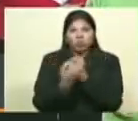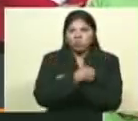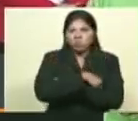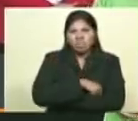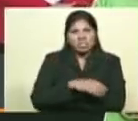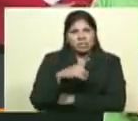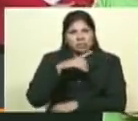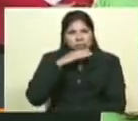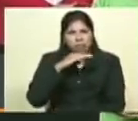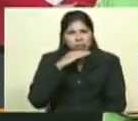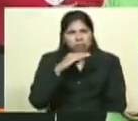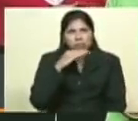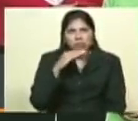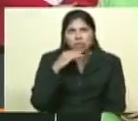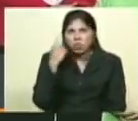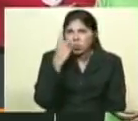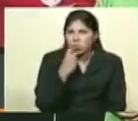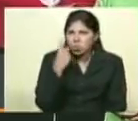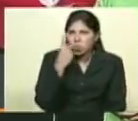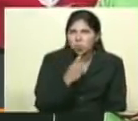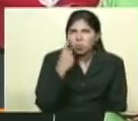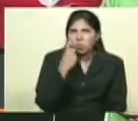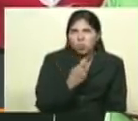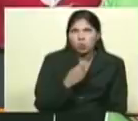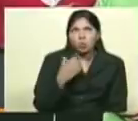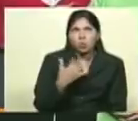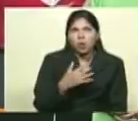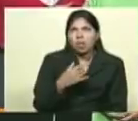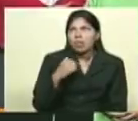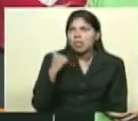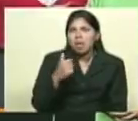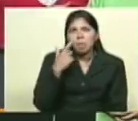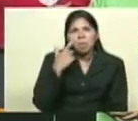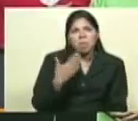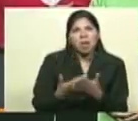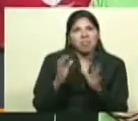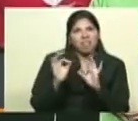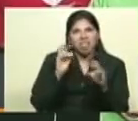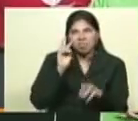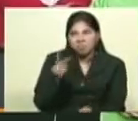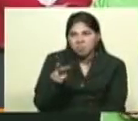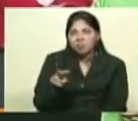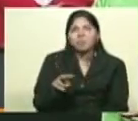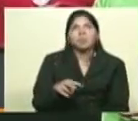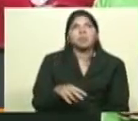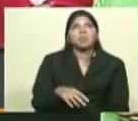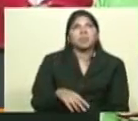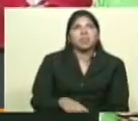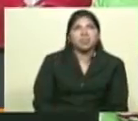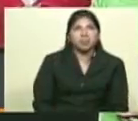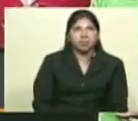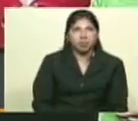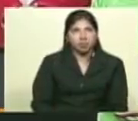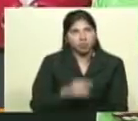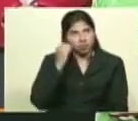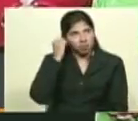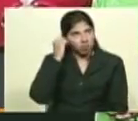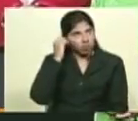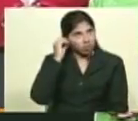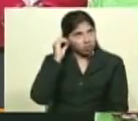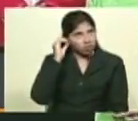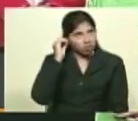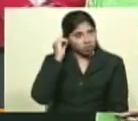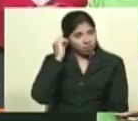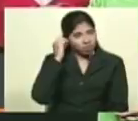Amargados, como hace tiempo no los veíamos. Jorge Rodríguez, Elías, hace tiempo que